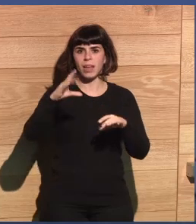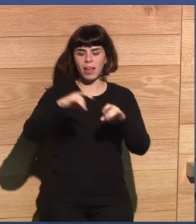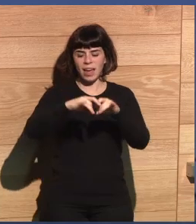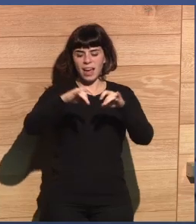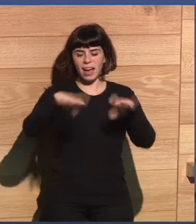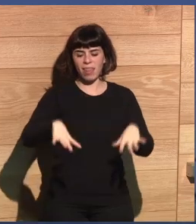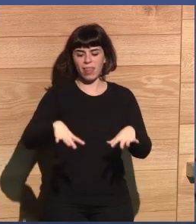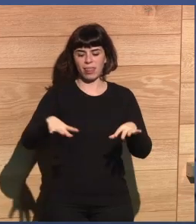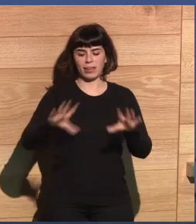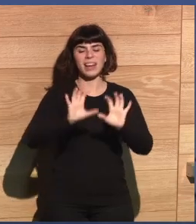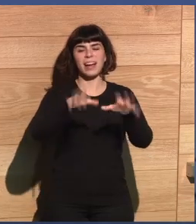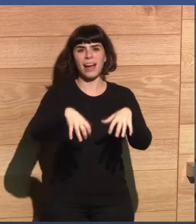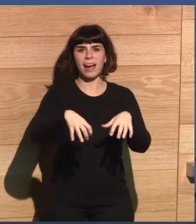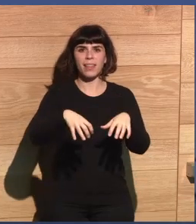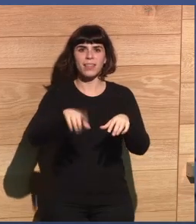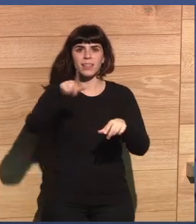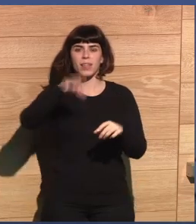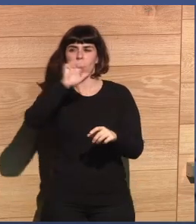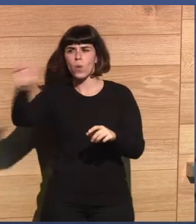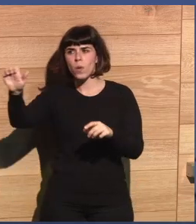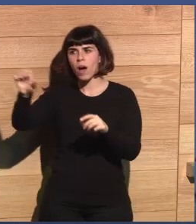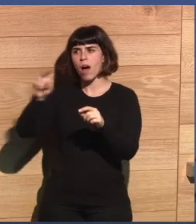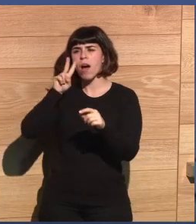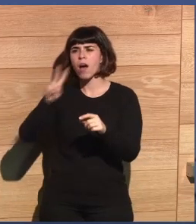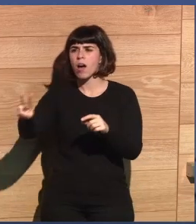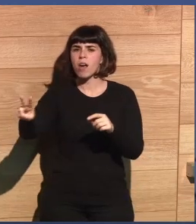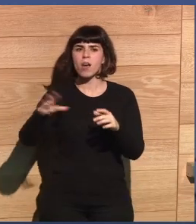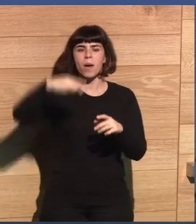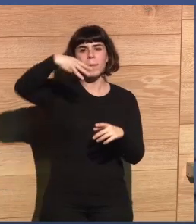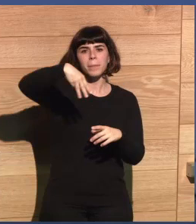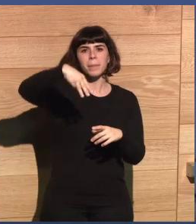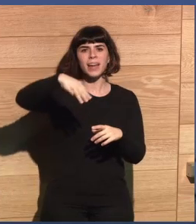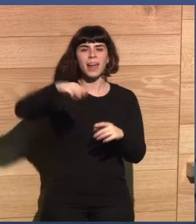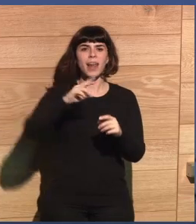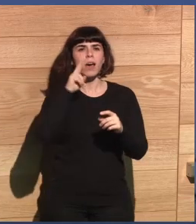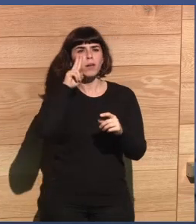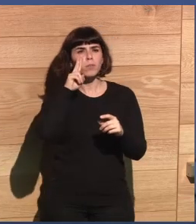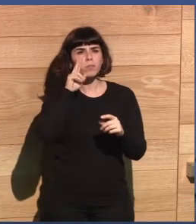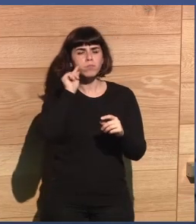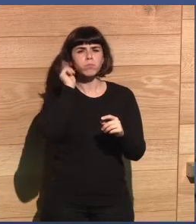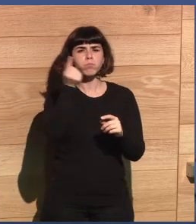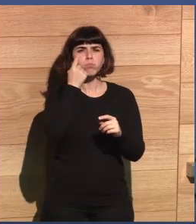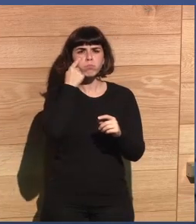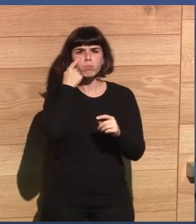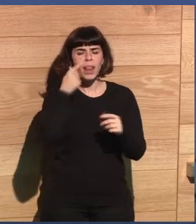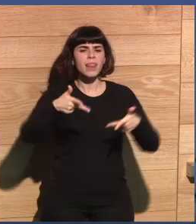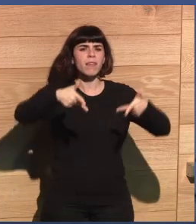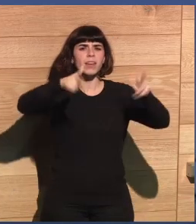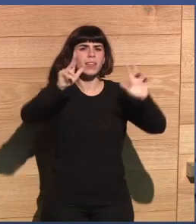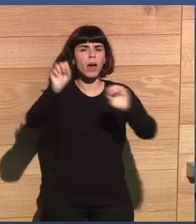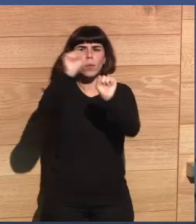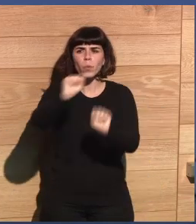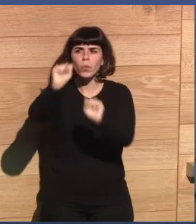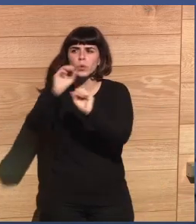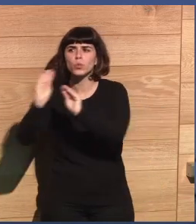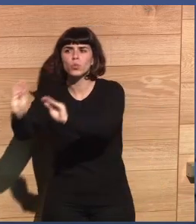reformas y miraron al futuro y a Europa. Y claro, Mariana descubrió los valores de la libertad que defendían y se entregó a la causa.